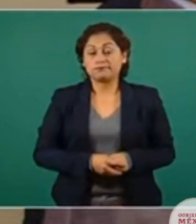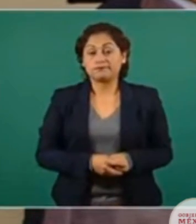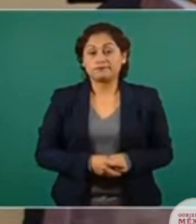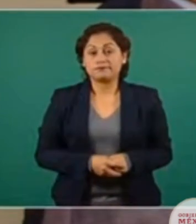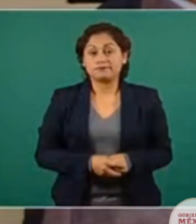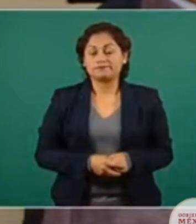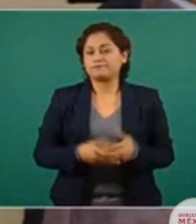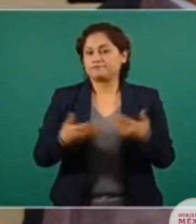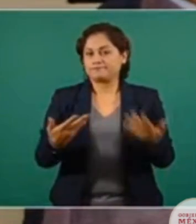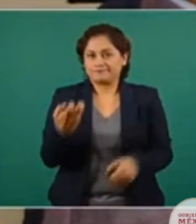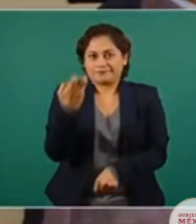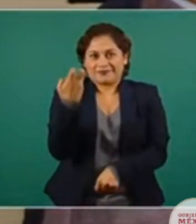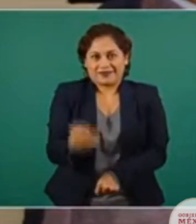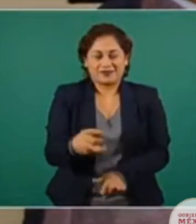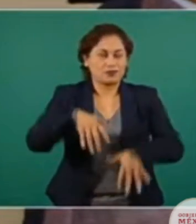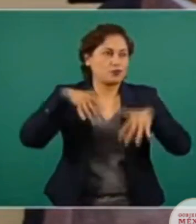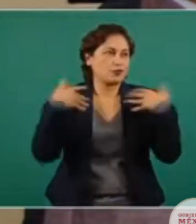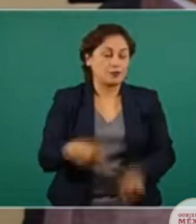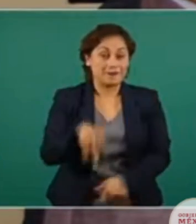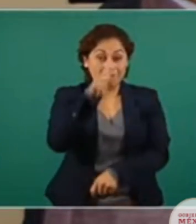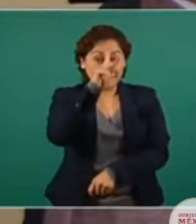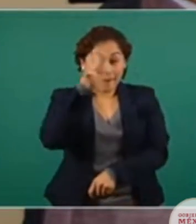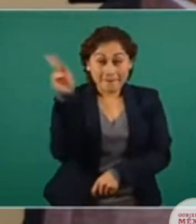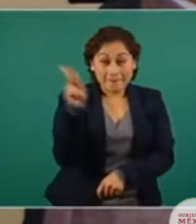Y la ofensa mayor, y eso se lo dije